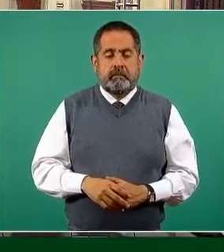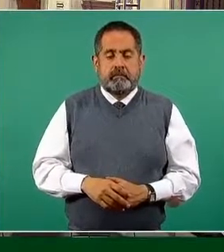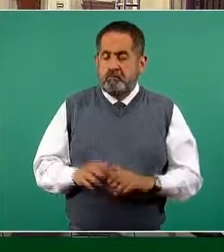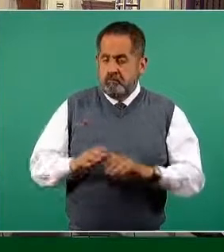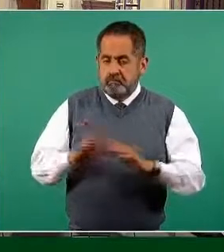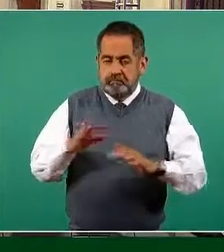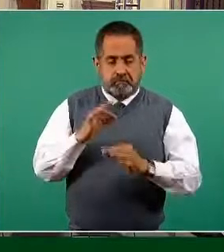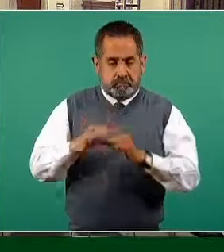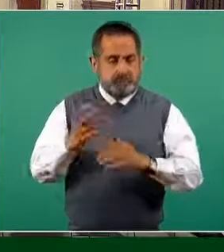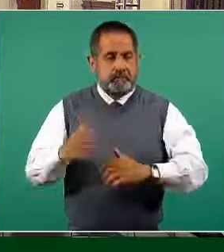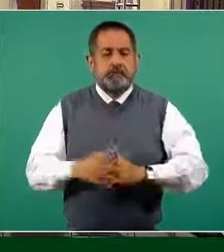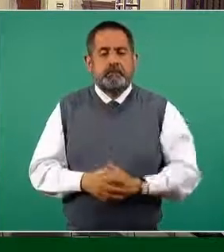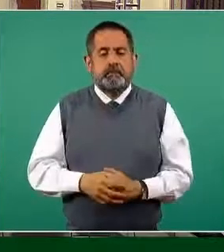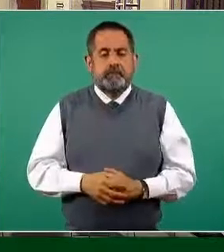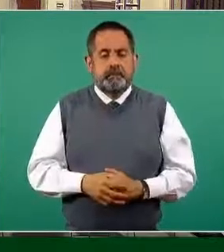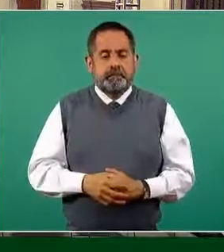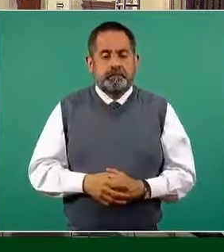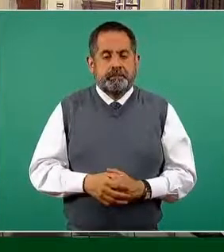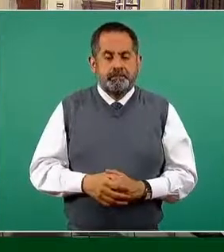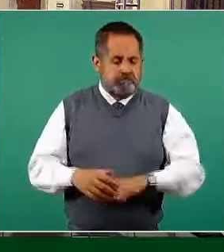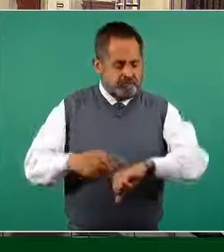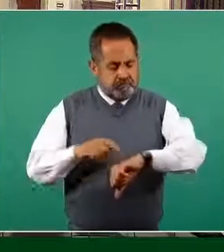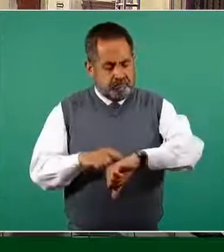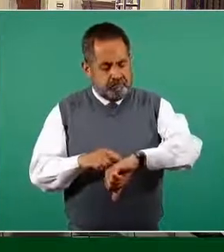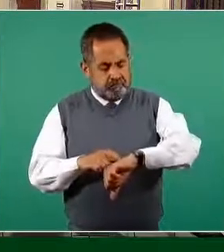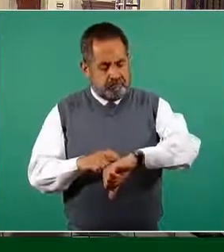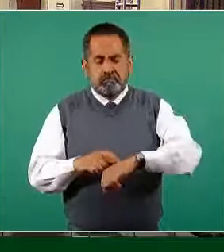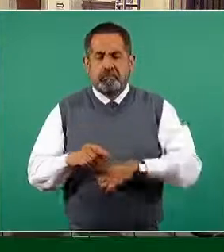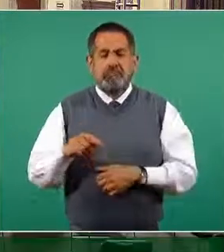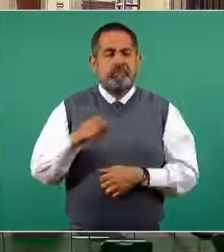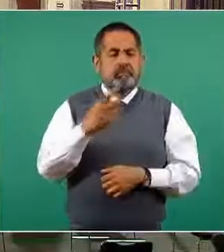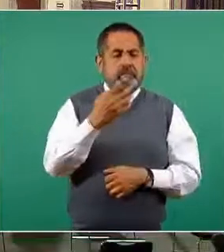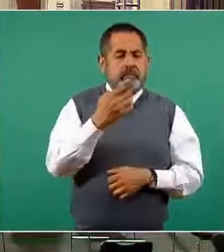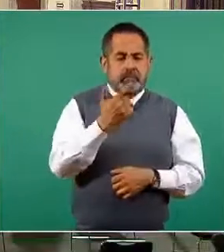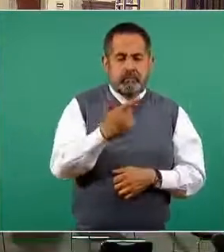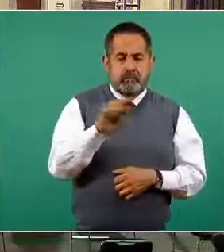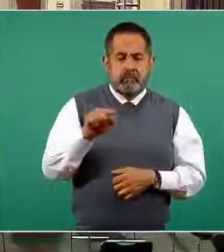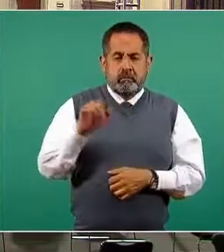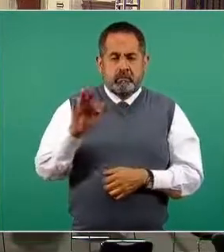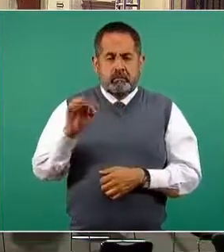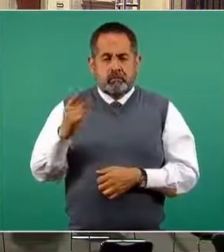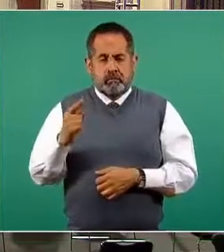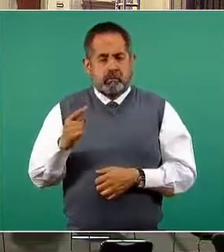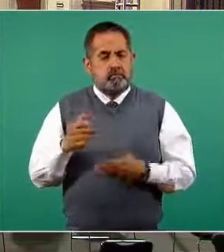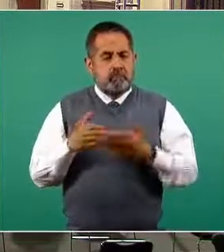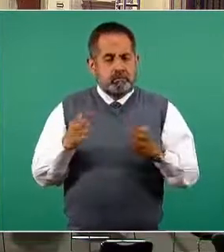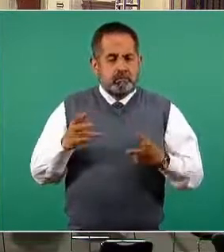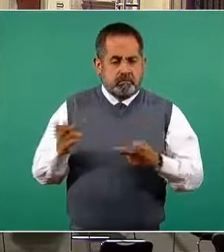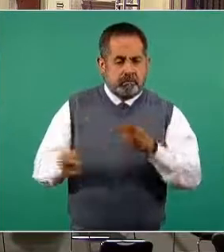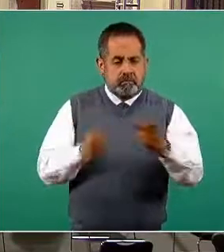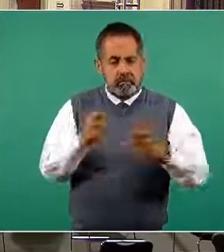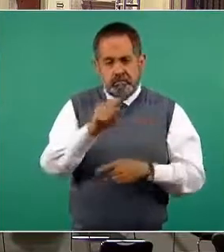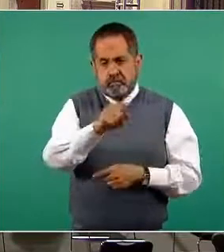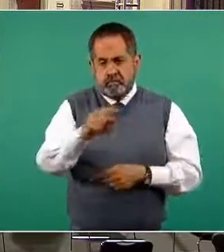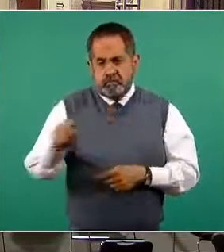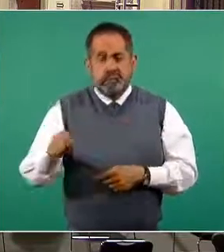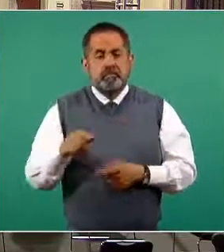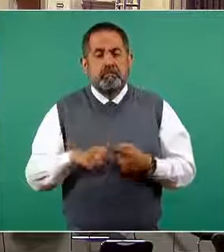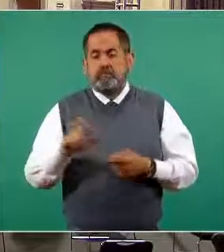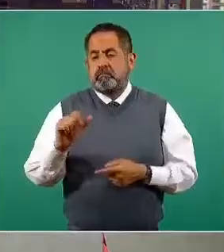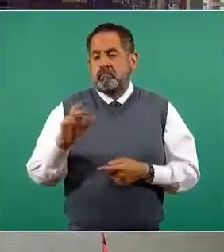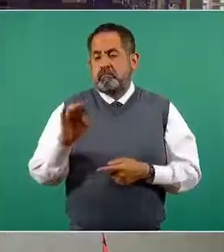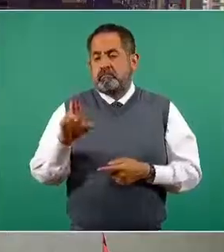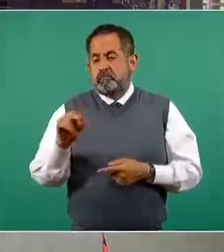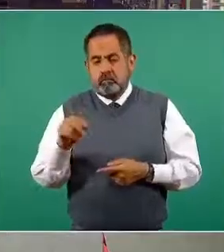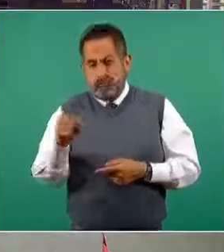Son todas. Muy bien, pues son las 19:41 horas. Vamos a abrir a preguntas. Vamos a empezar con Arturo Contreras,